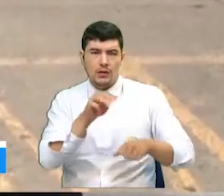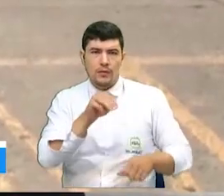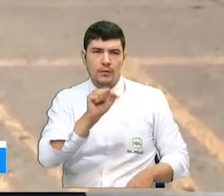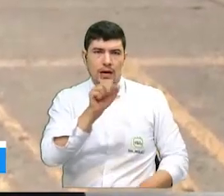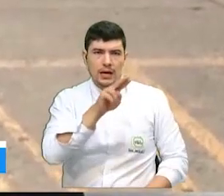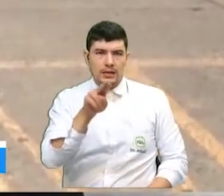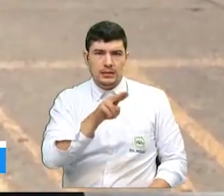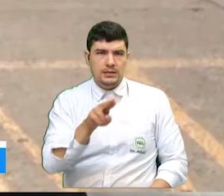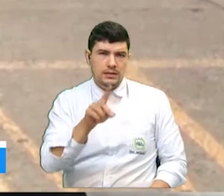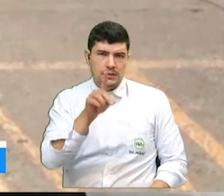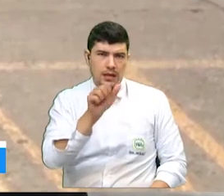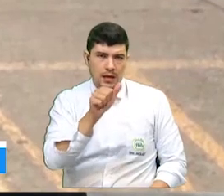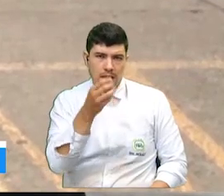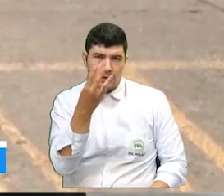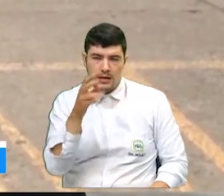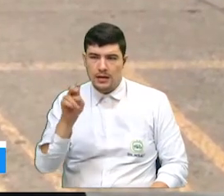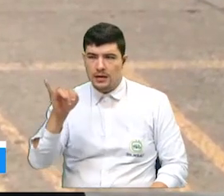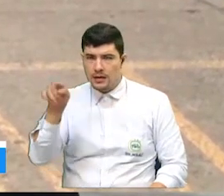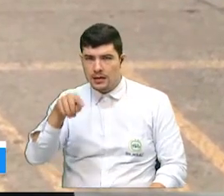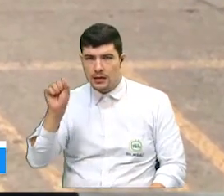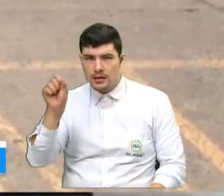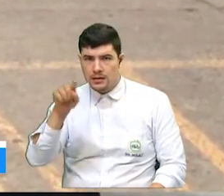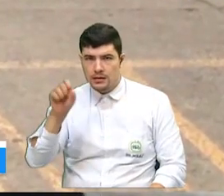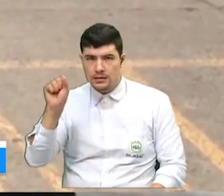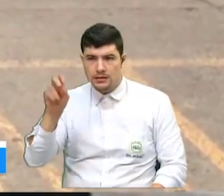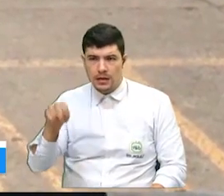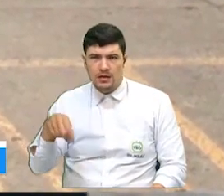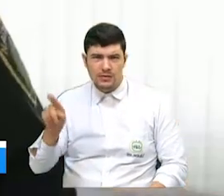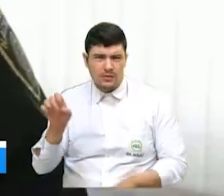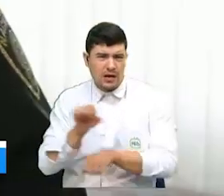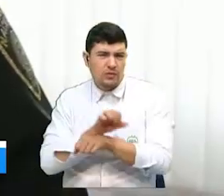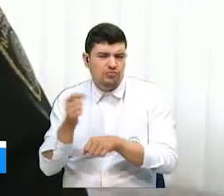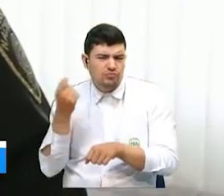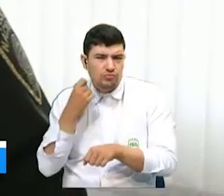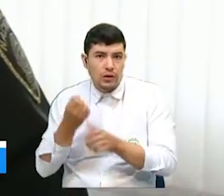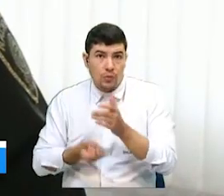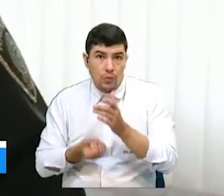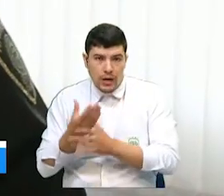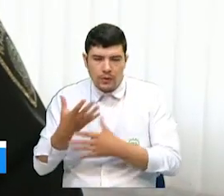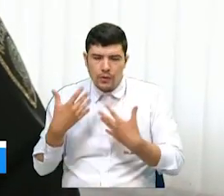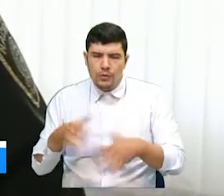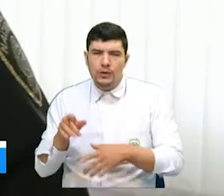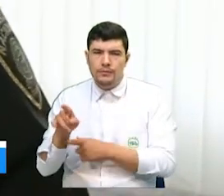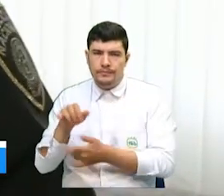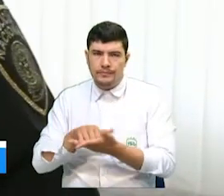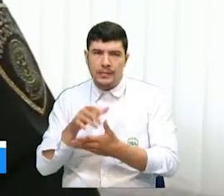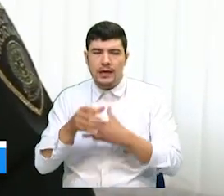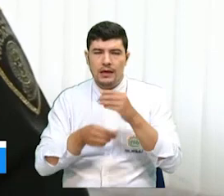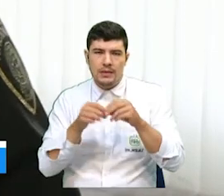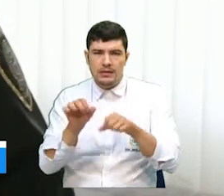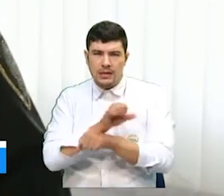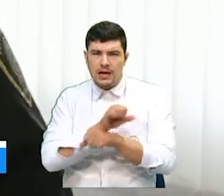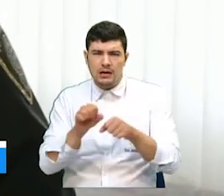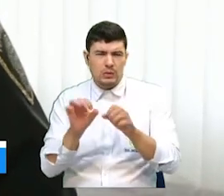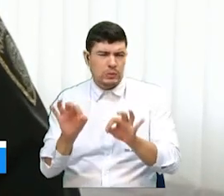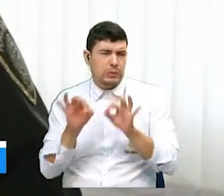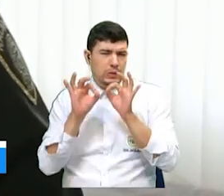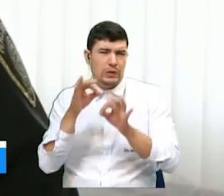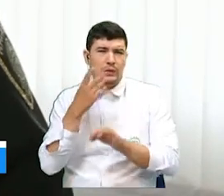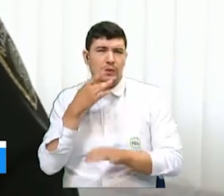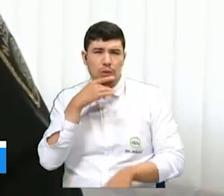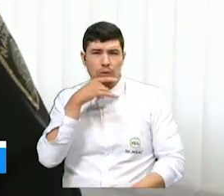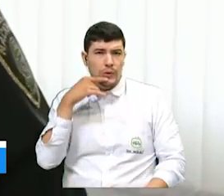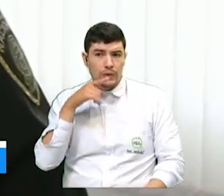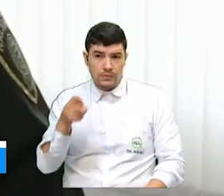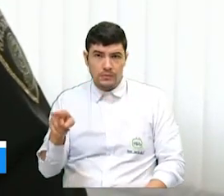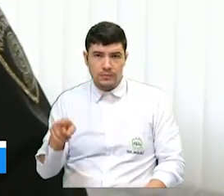3, un Nissan Sentra, carros último modelo, una camioneta Mitsubishi Sport,